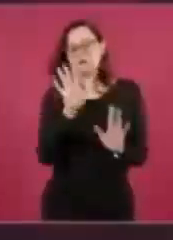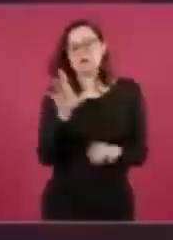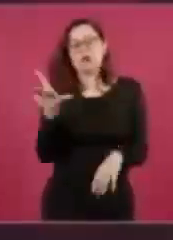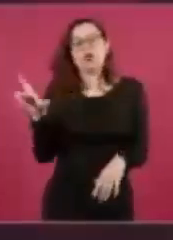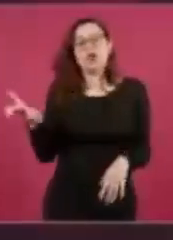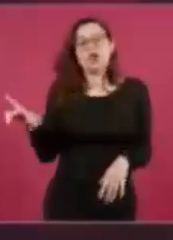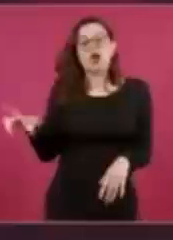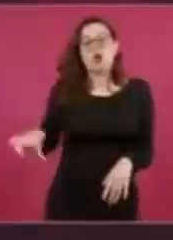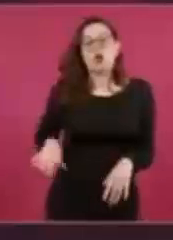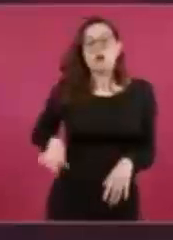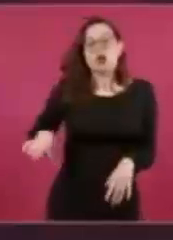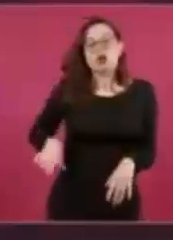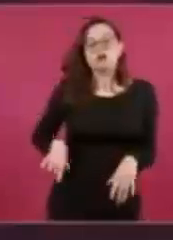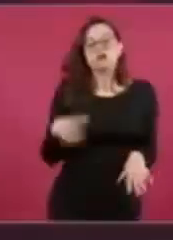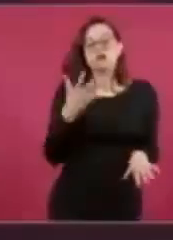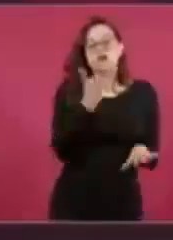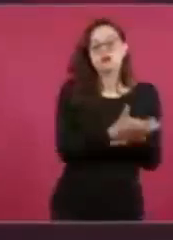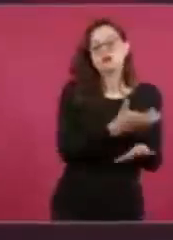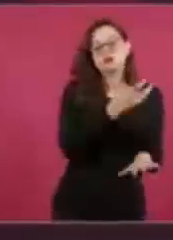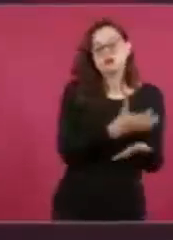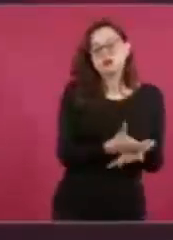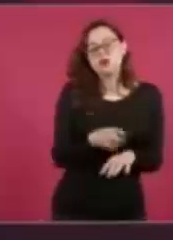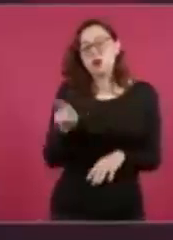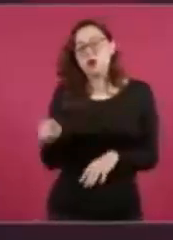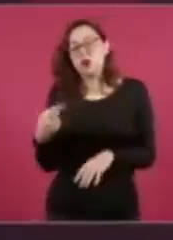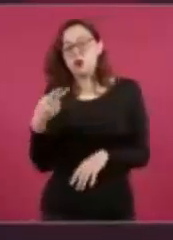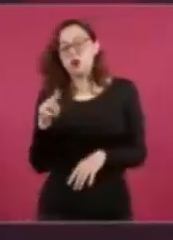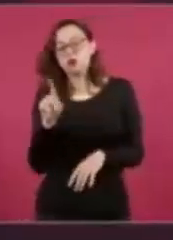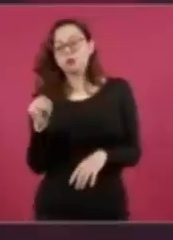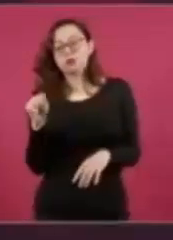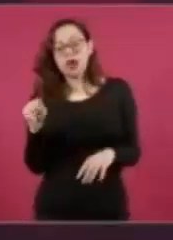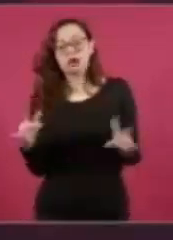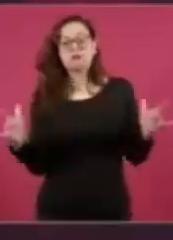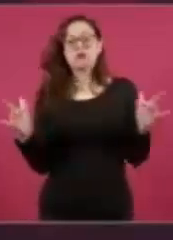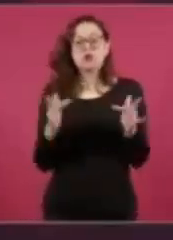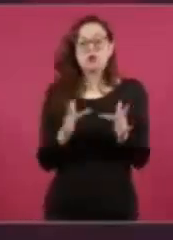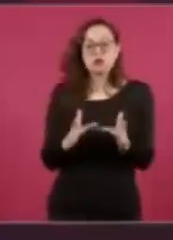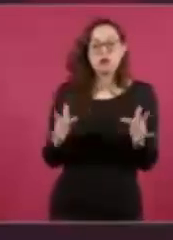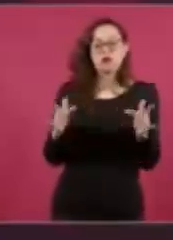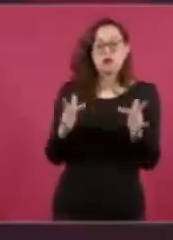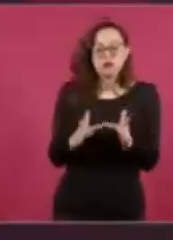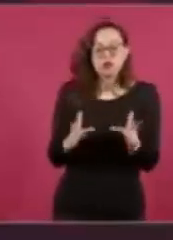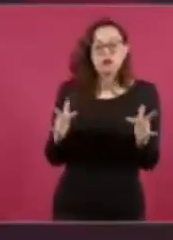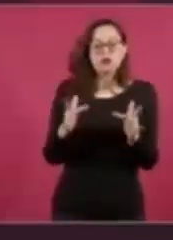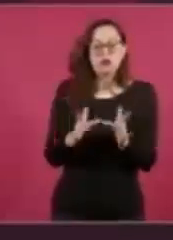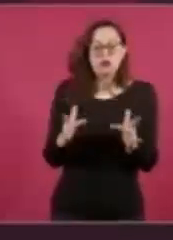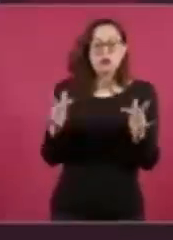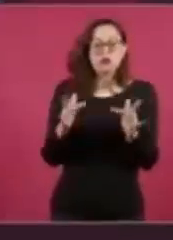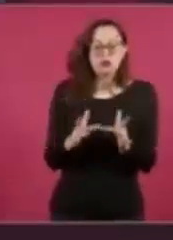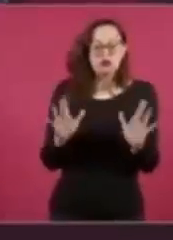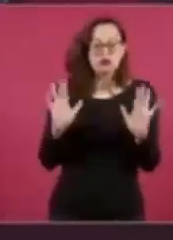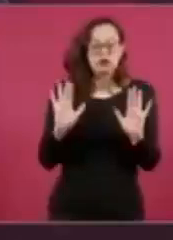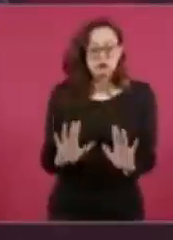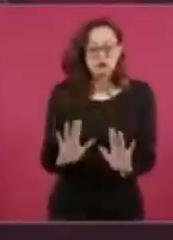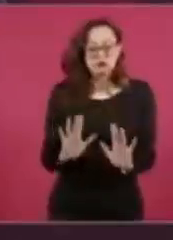a Jesús Lemus por la mañana. O sea, se me hace bastante extraño que esa parece una